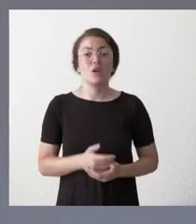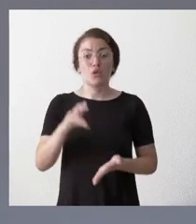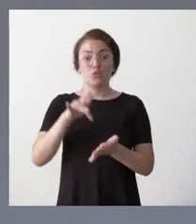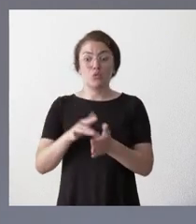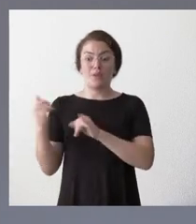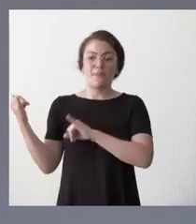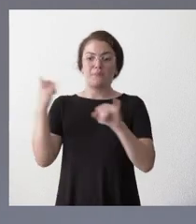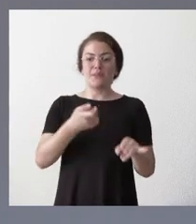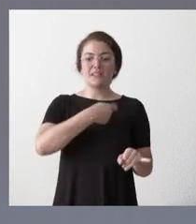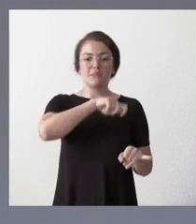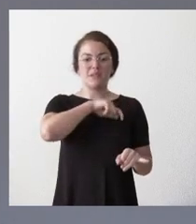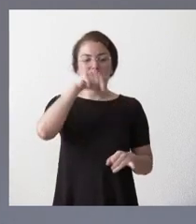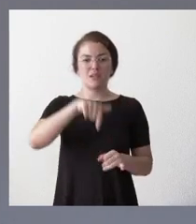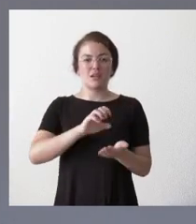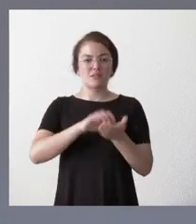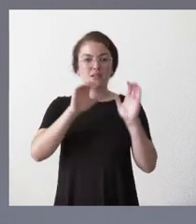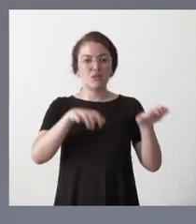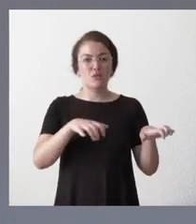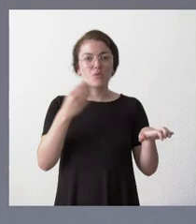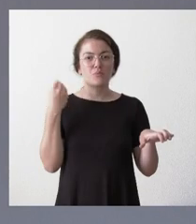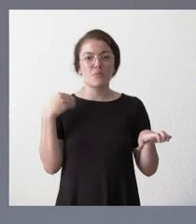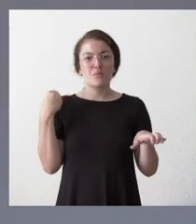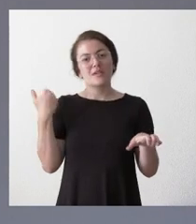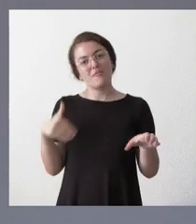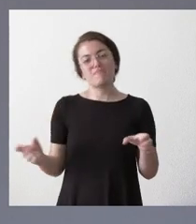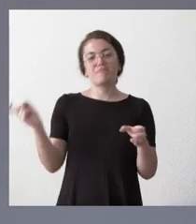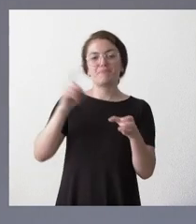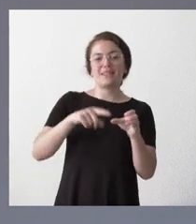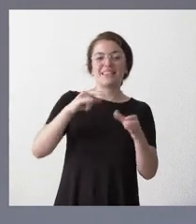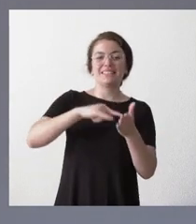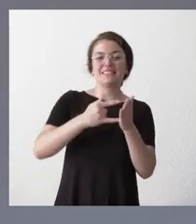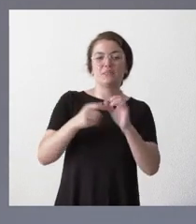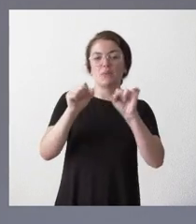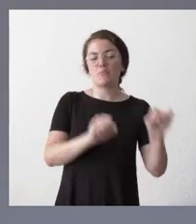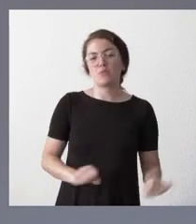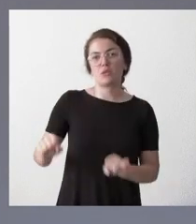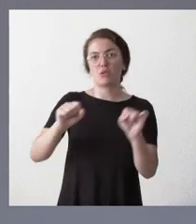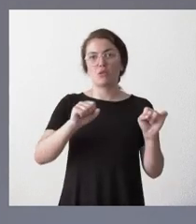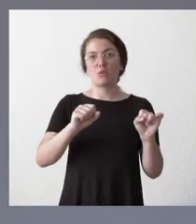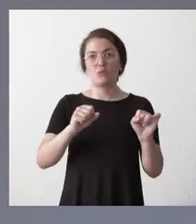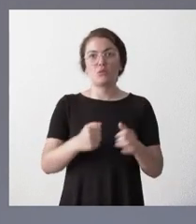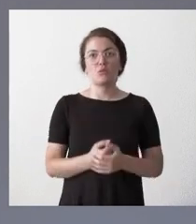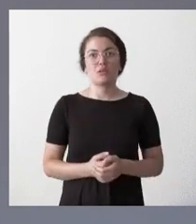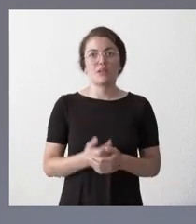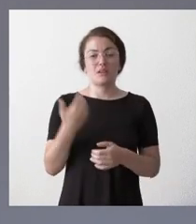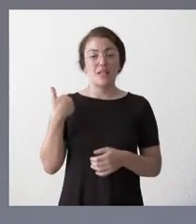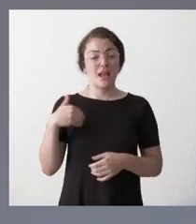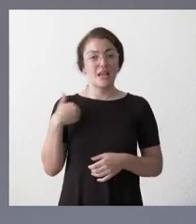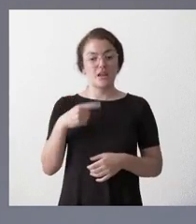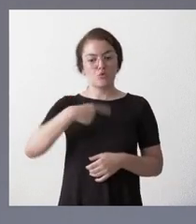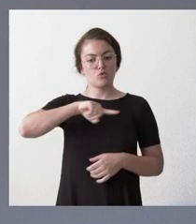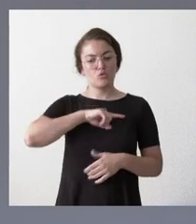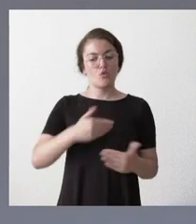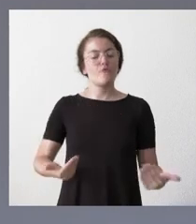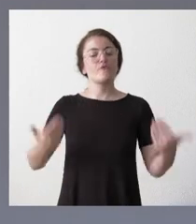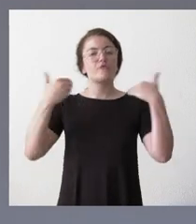España, a nuestra comunidad, entran dentro del sistema de protección. Y nosotros ahí, como Junta de Castilla y León, como consejería, nuestra obligación